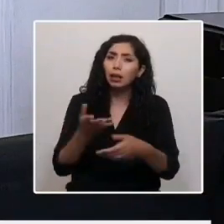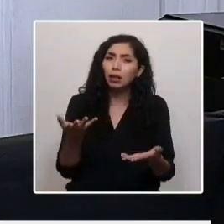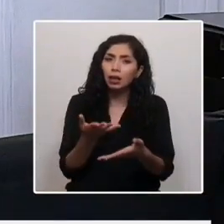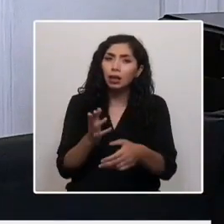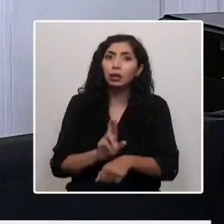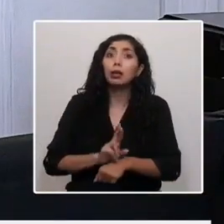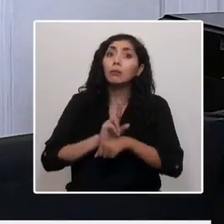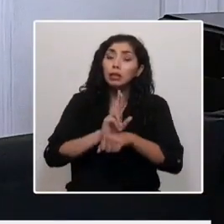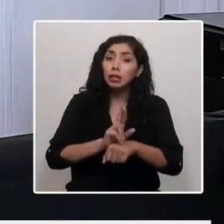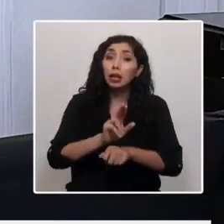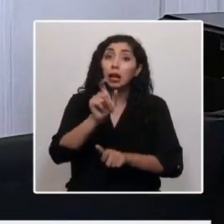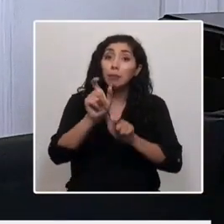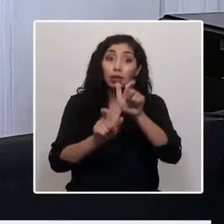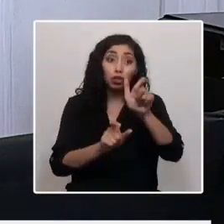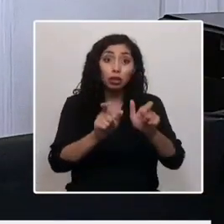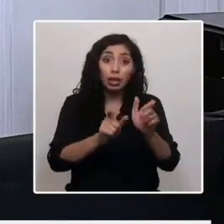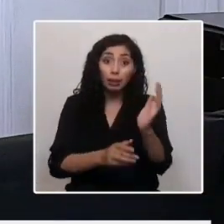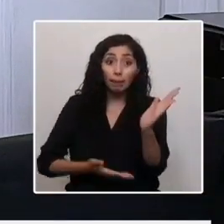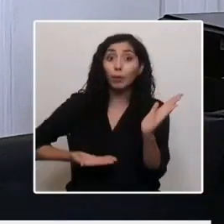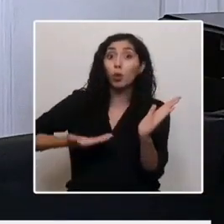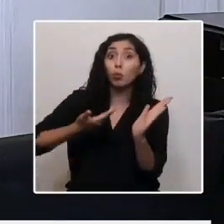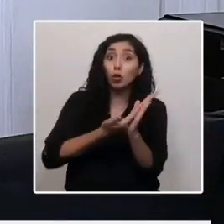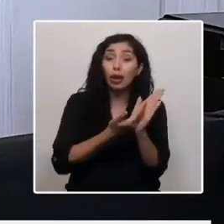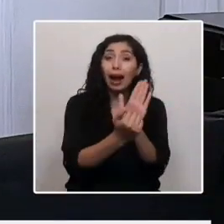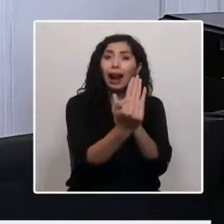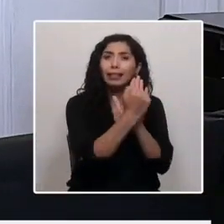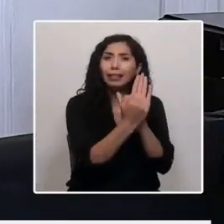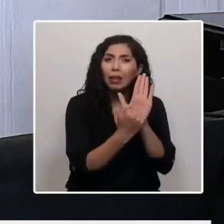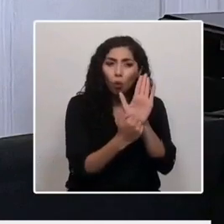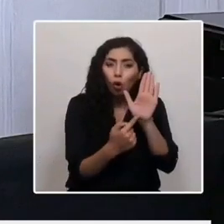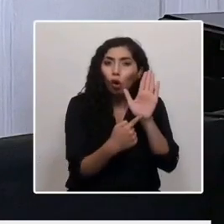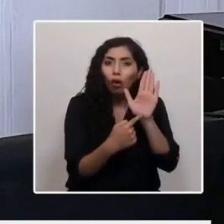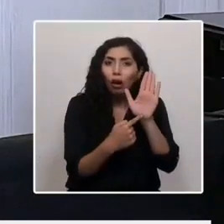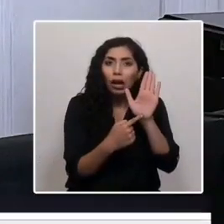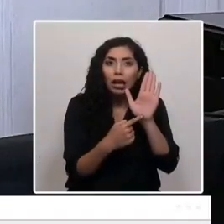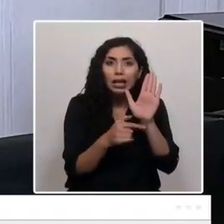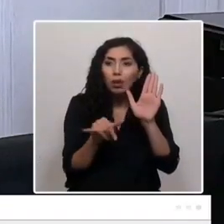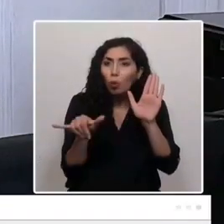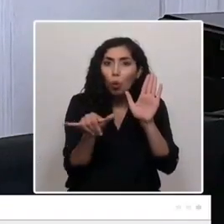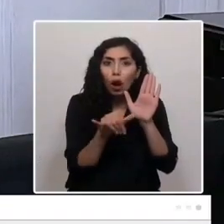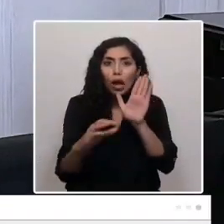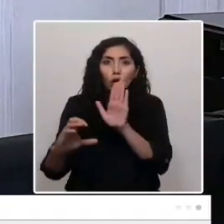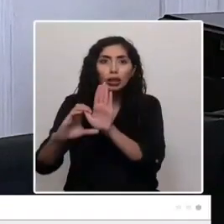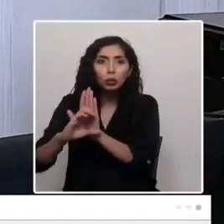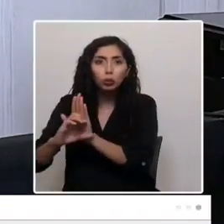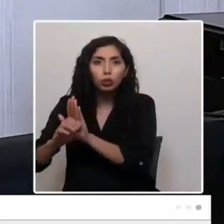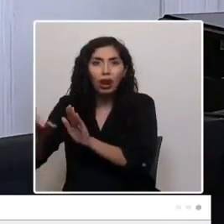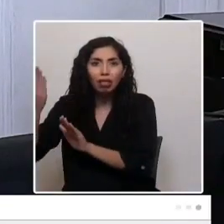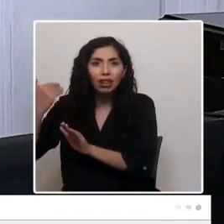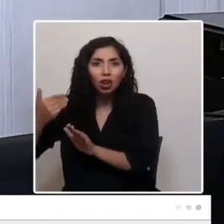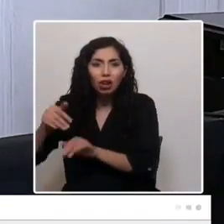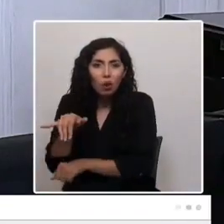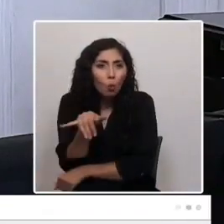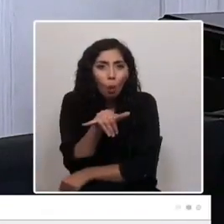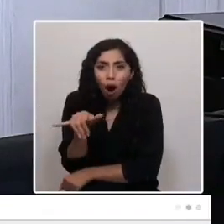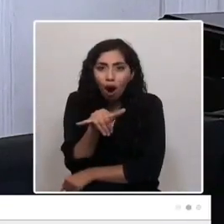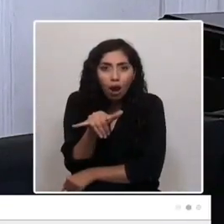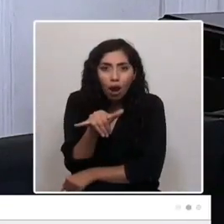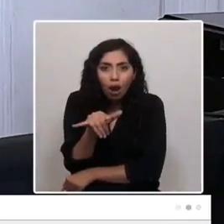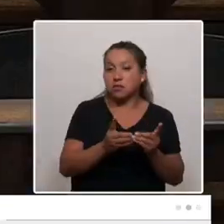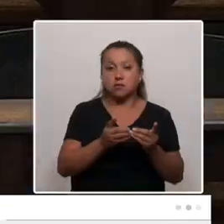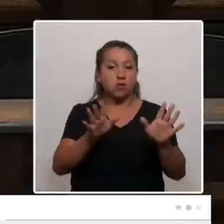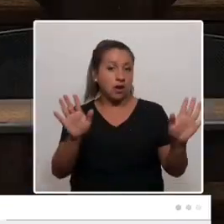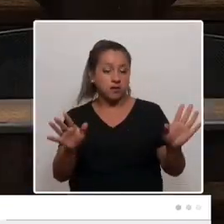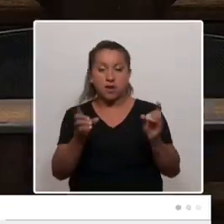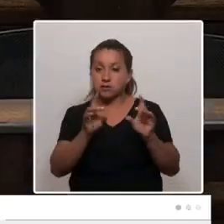propusieron artículos idénticos a la Constitución actual. Que Chile lo sepa. No quieren transformar, quieren maquillar.